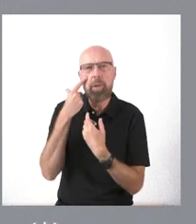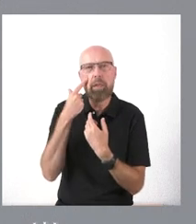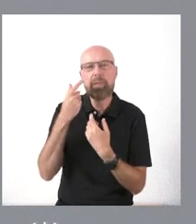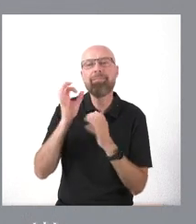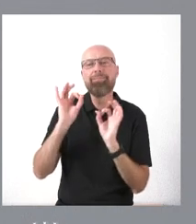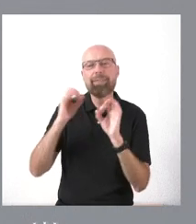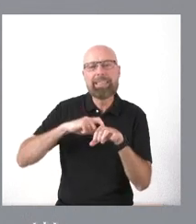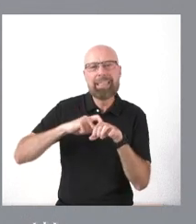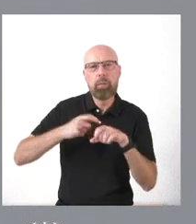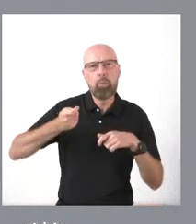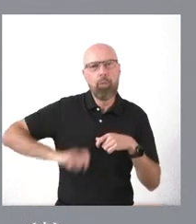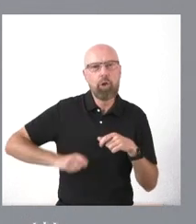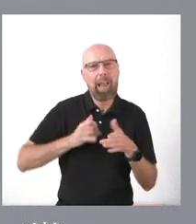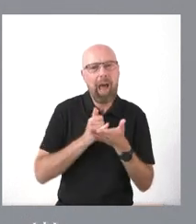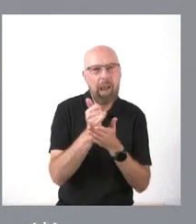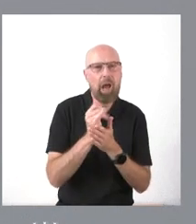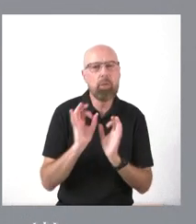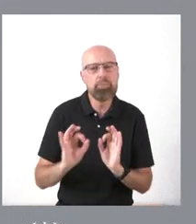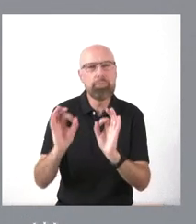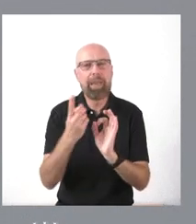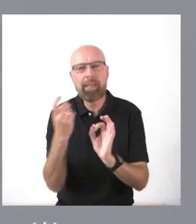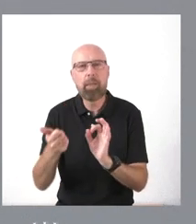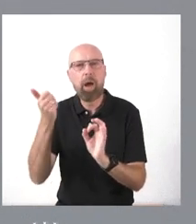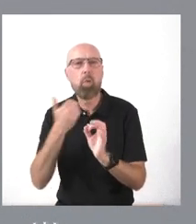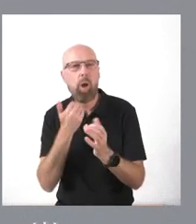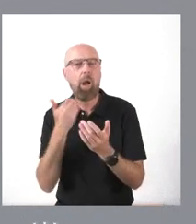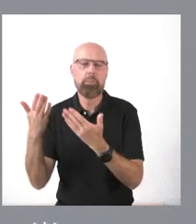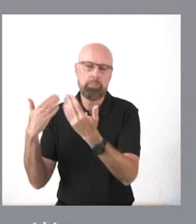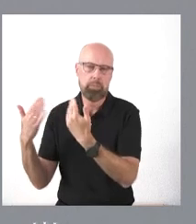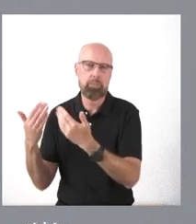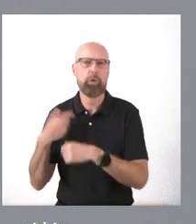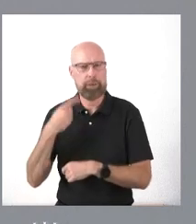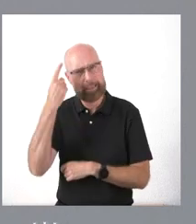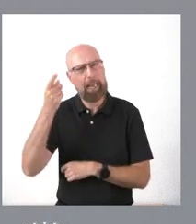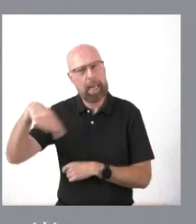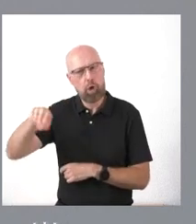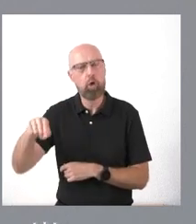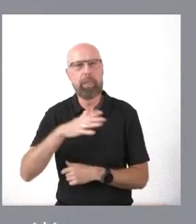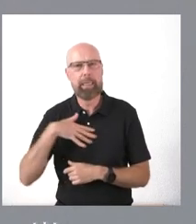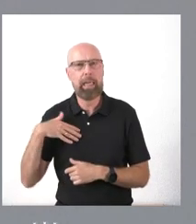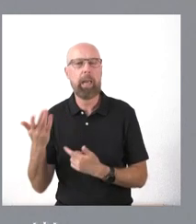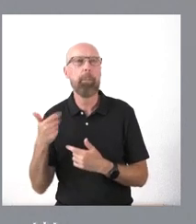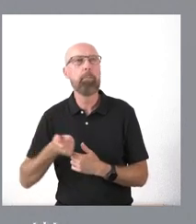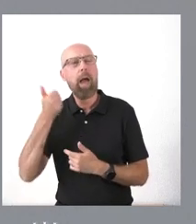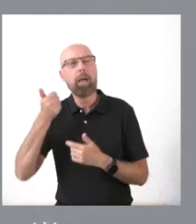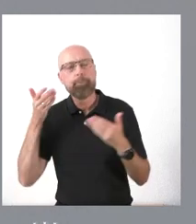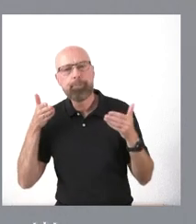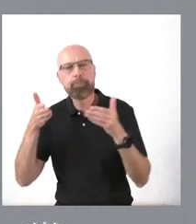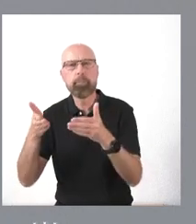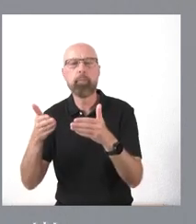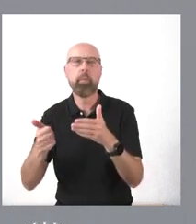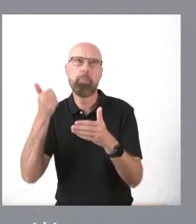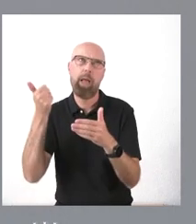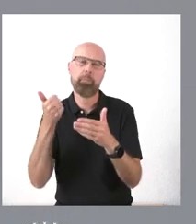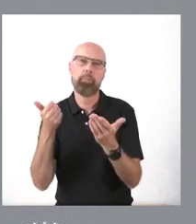tendría que concentrarse somos conscientes que ellos prefieren que se concentren con más énfasis